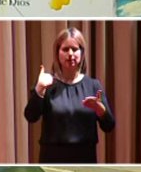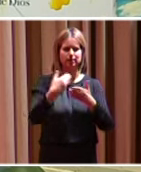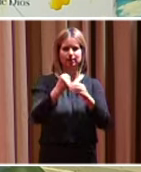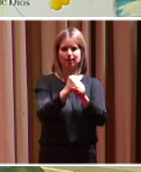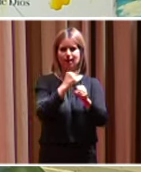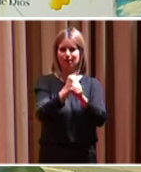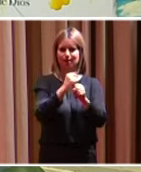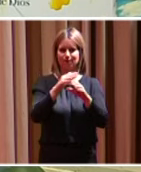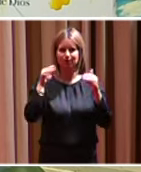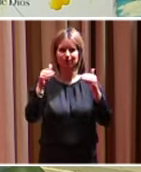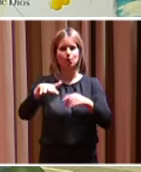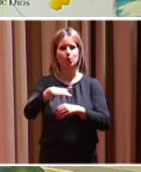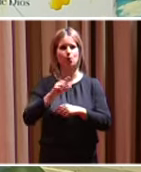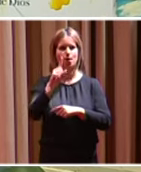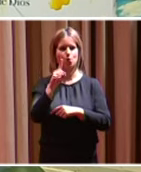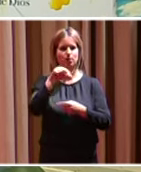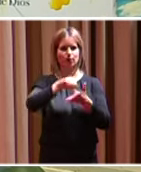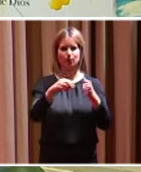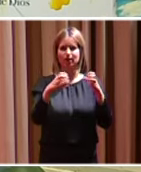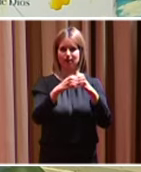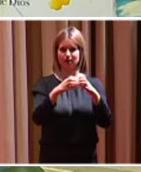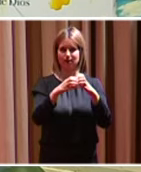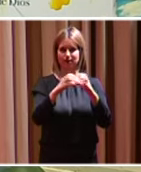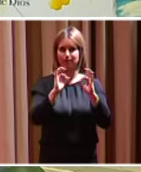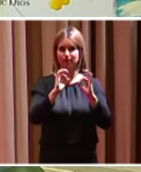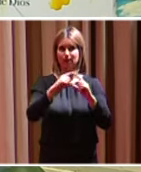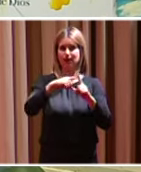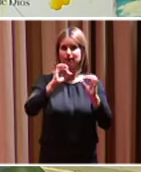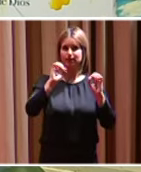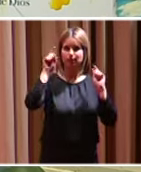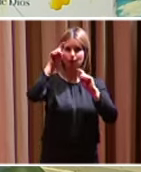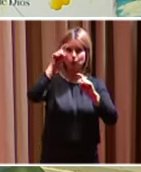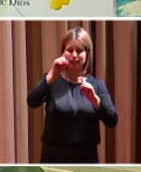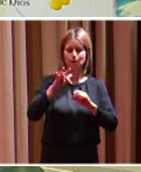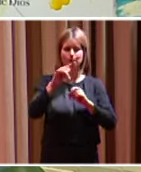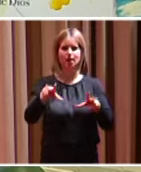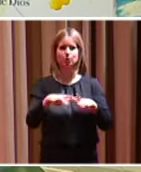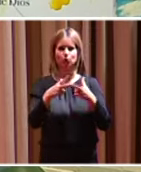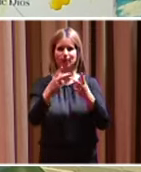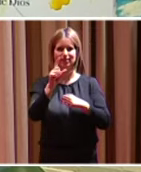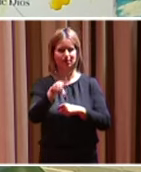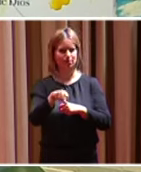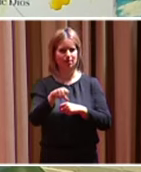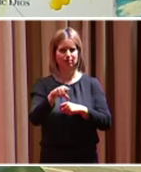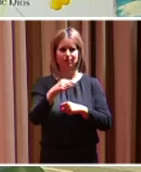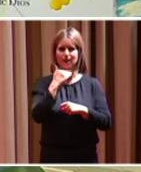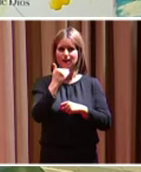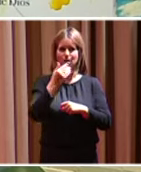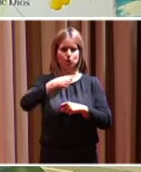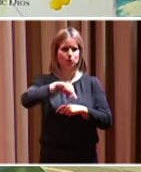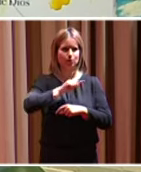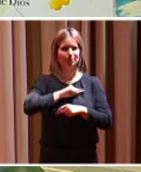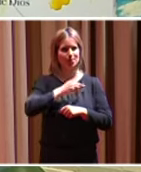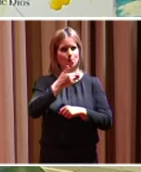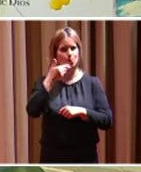que desarrollamos en la zona norte de la ciudad de Granada a nivel educativo y social. Sin duda alguna es algo de lo que